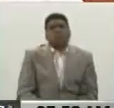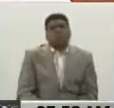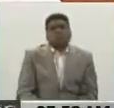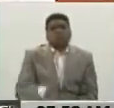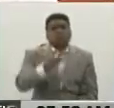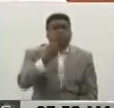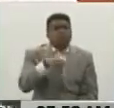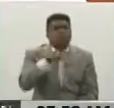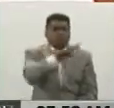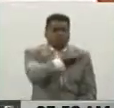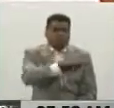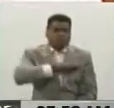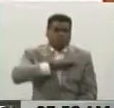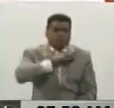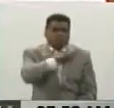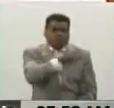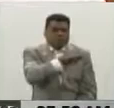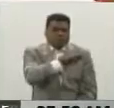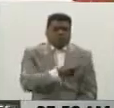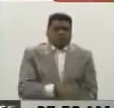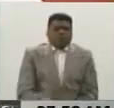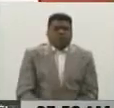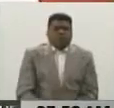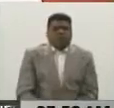una misión